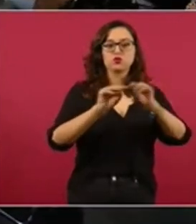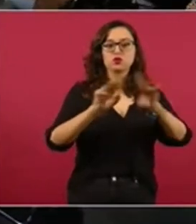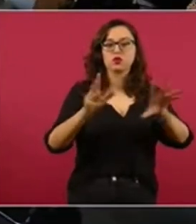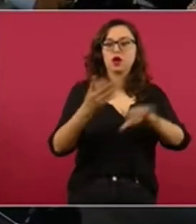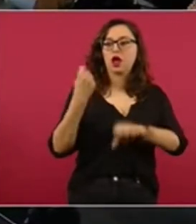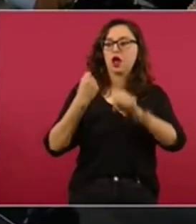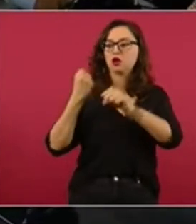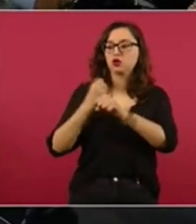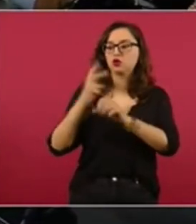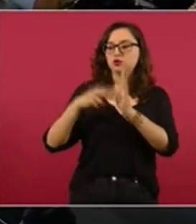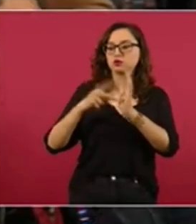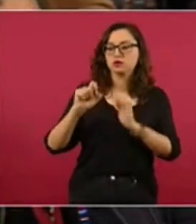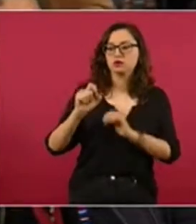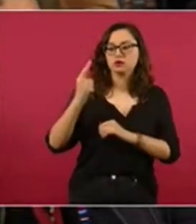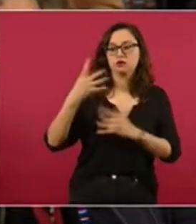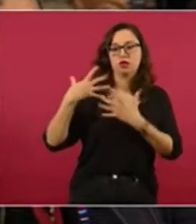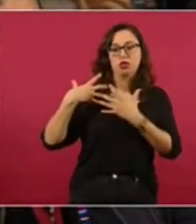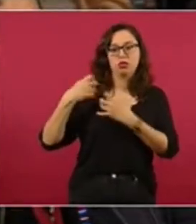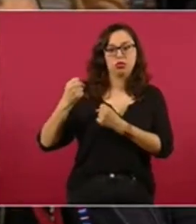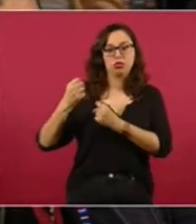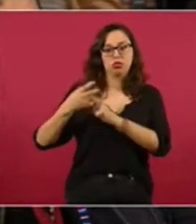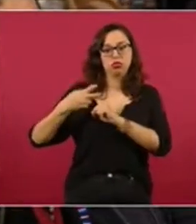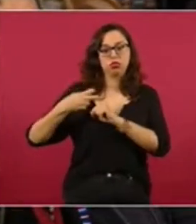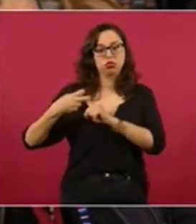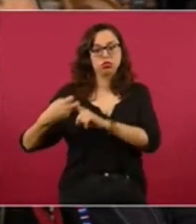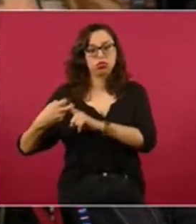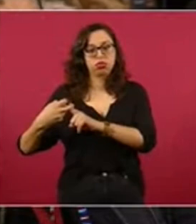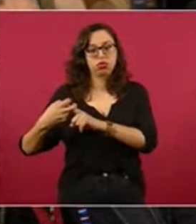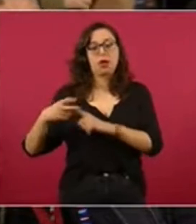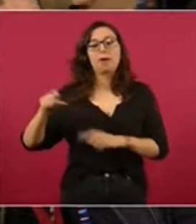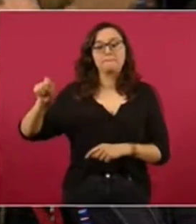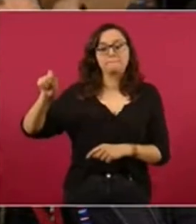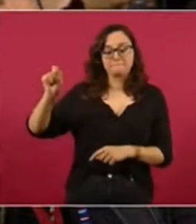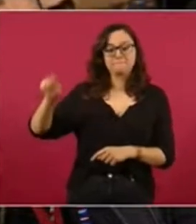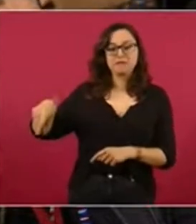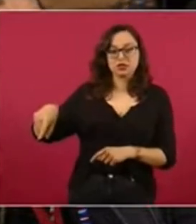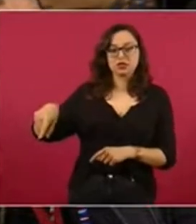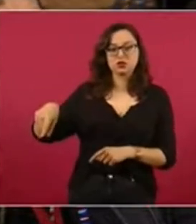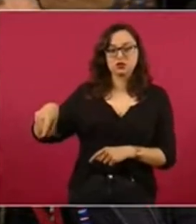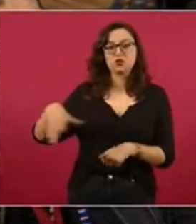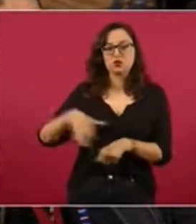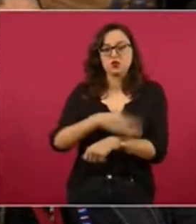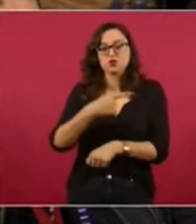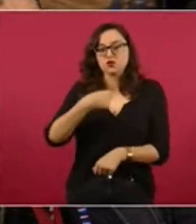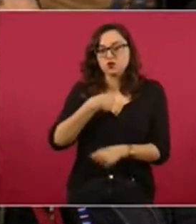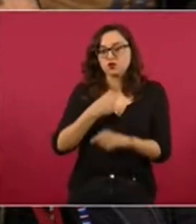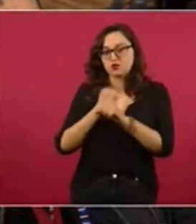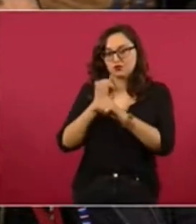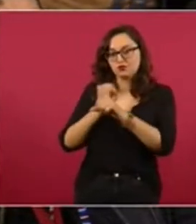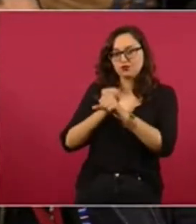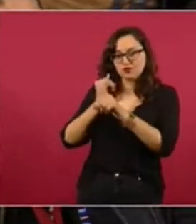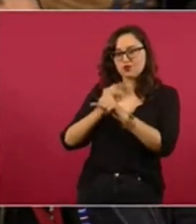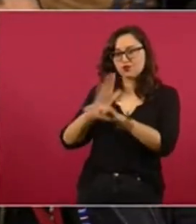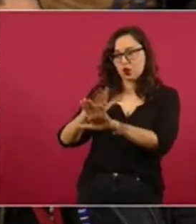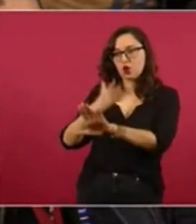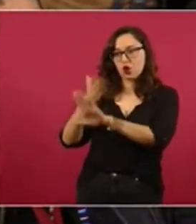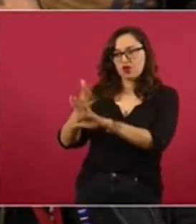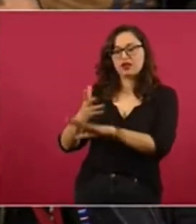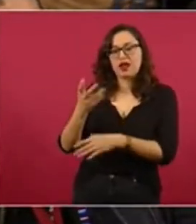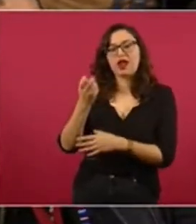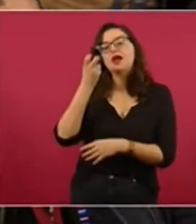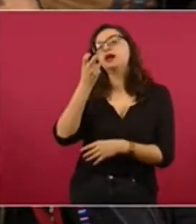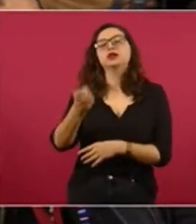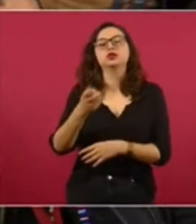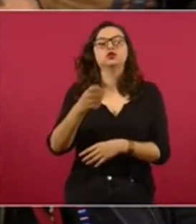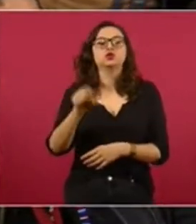de 2021, como usted sabe, y fue por ellos mismos, por toda esta línea de investigación que estoy haciendo, presidente, es por eso por lo que